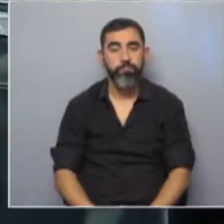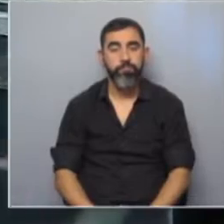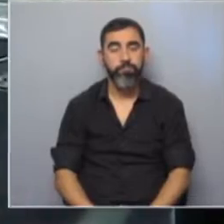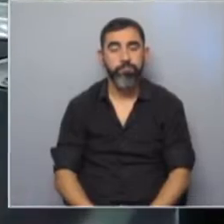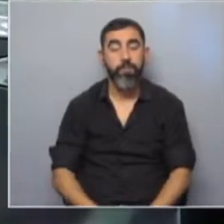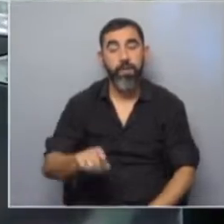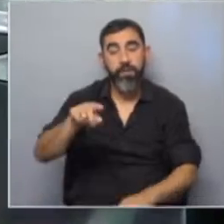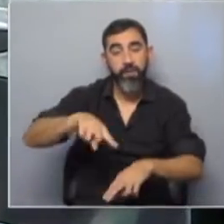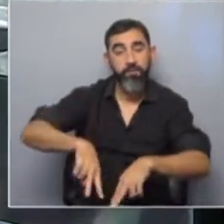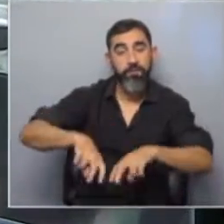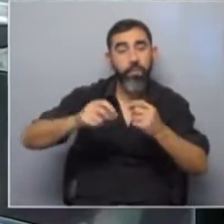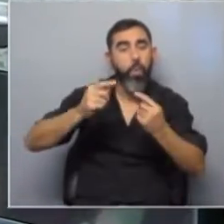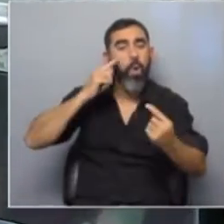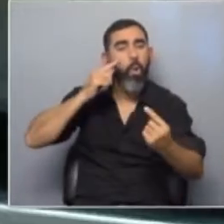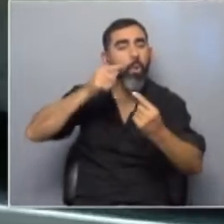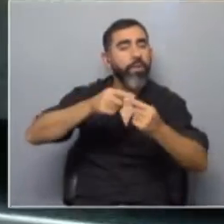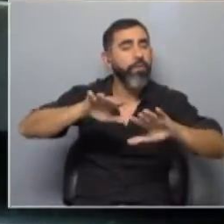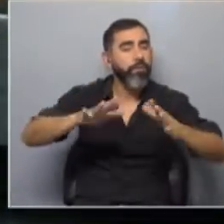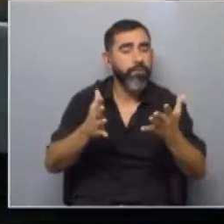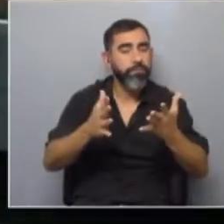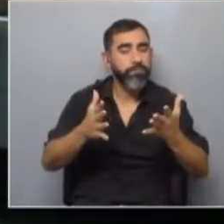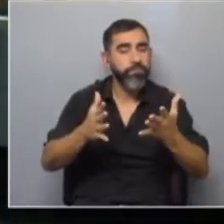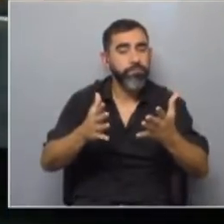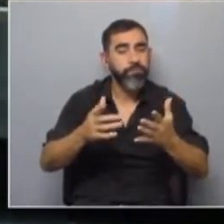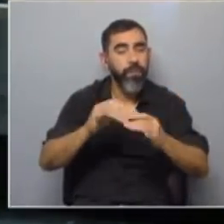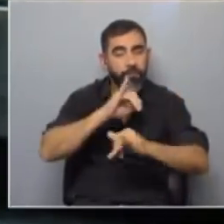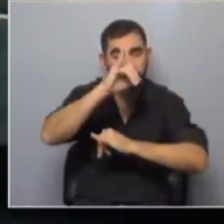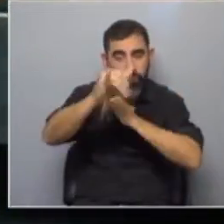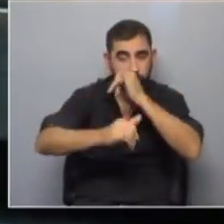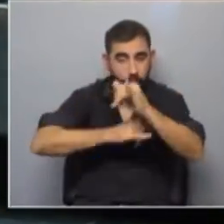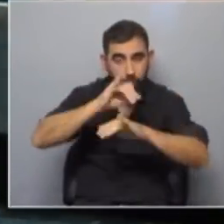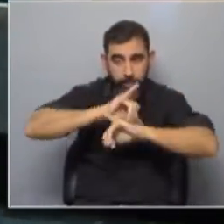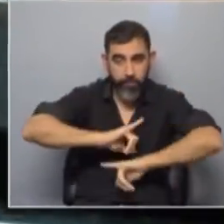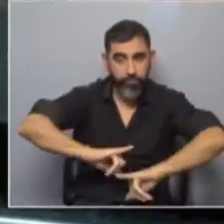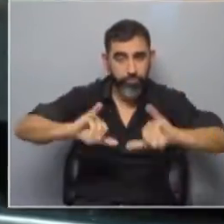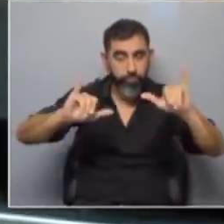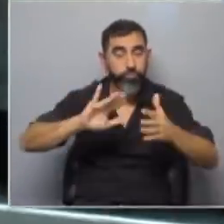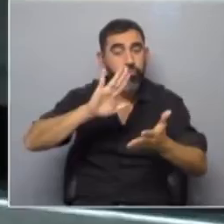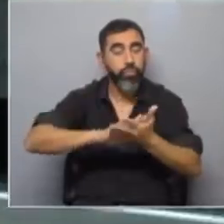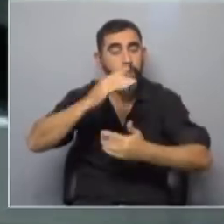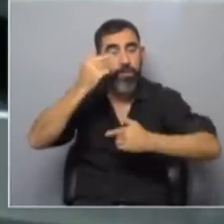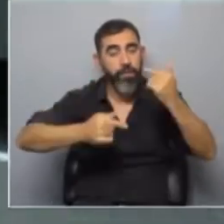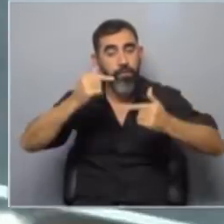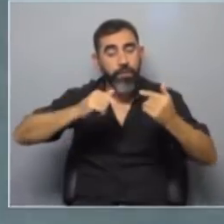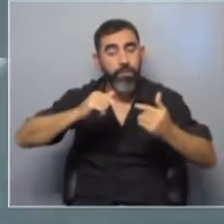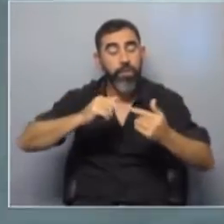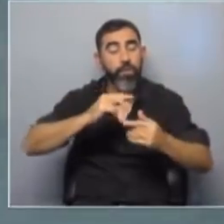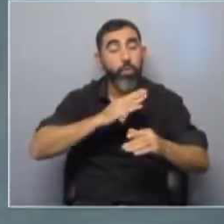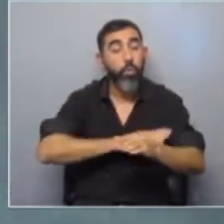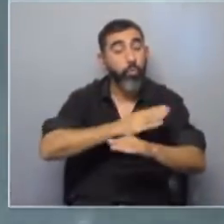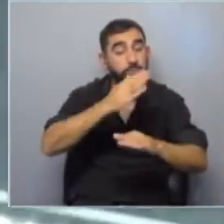Este estudio lo que busca es un poco generar información sobre las variables que pueden